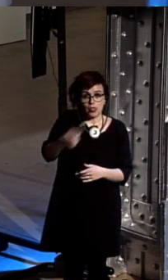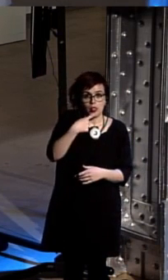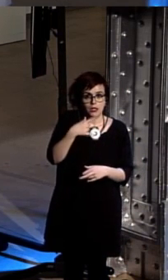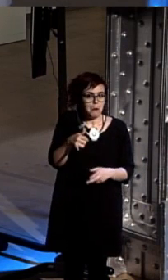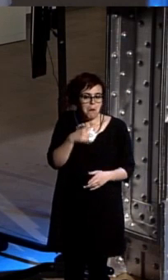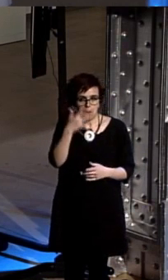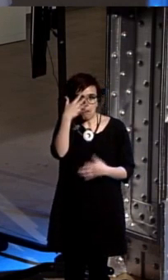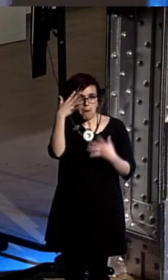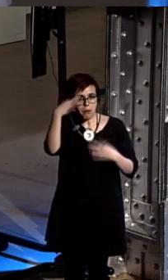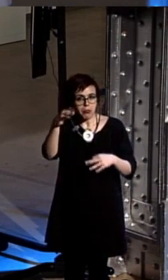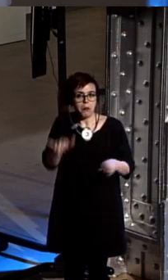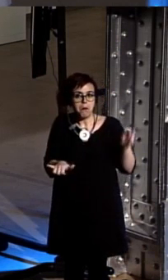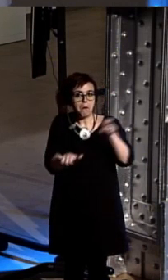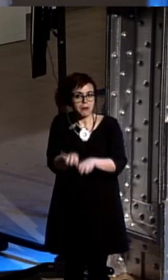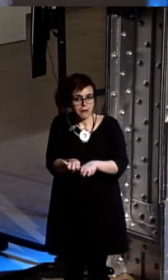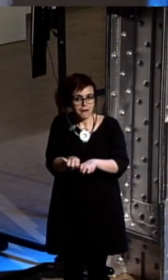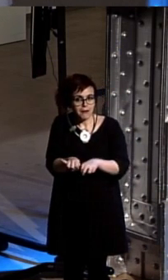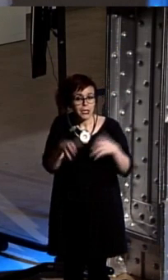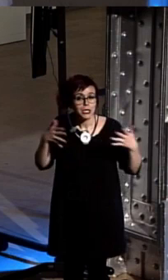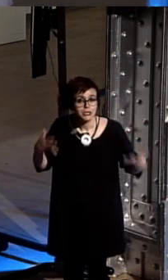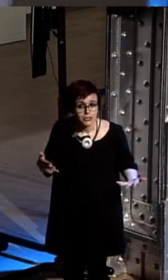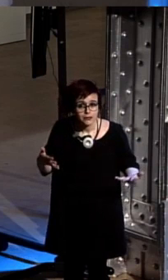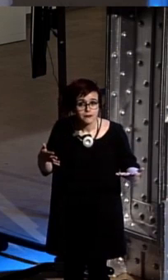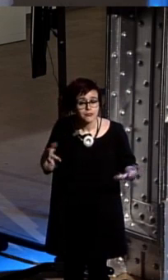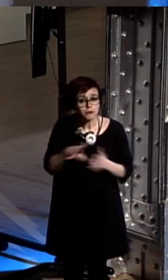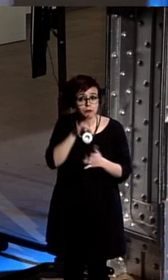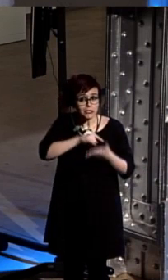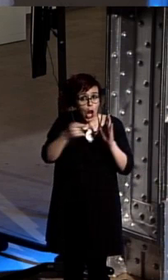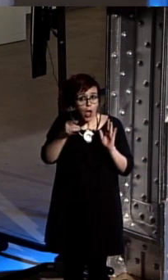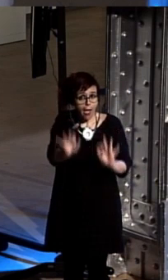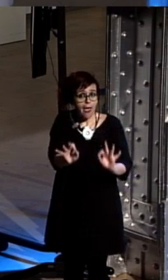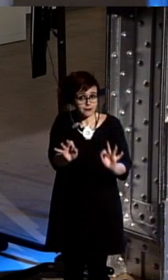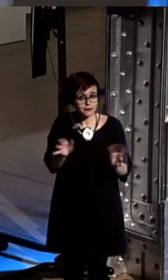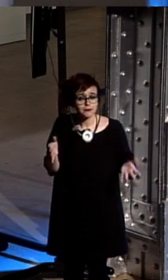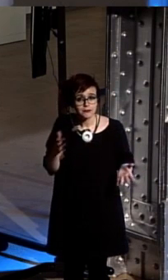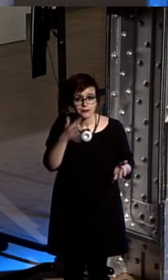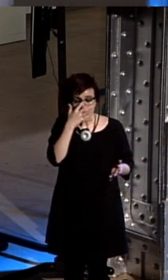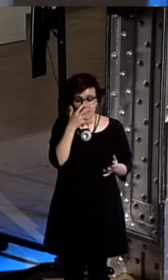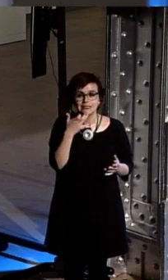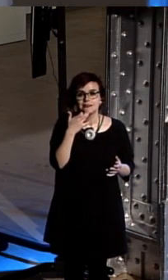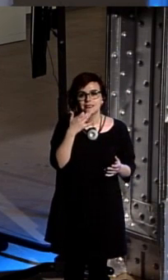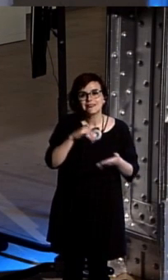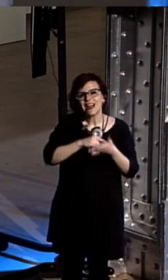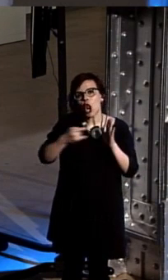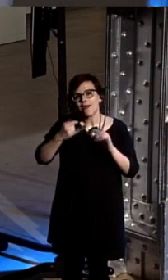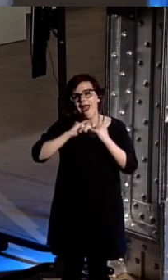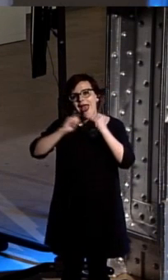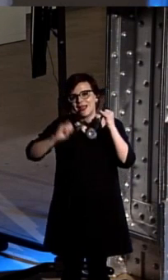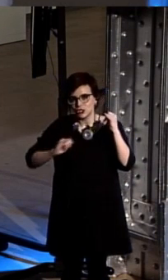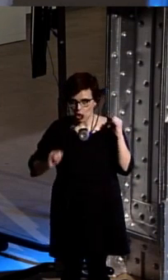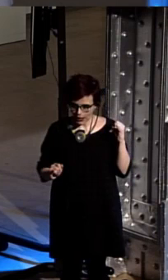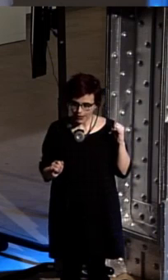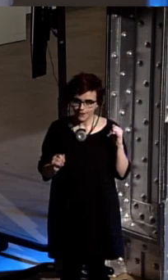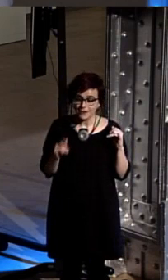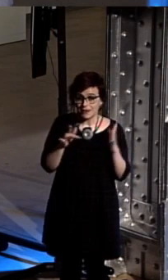y sube. Sí, entonces, o pánico en general, diferentes fobias. Y eso es claramente tecnología. Si la pregunta es si podemos hacer tecnología electrónica